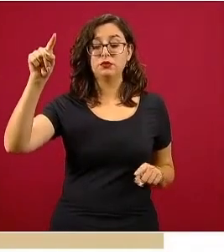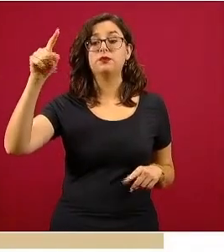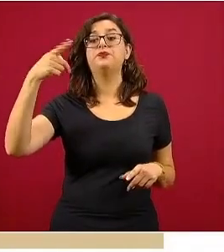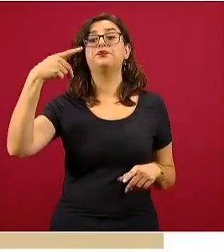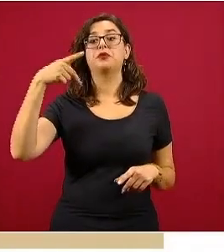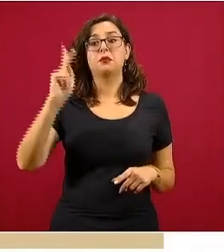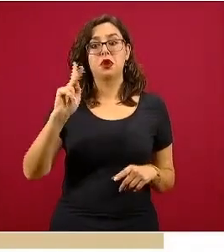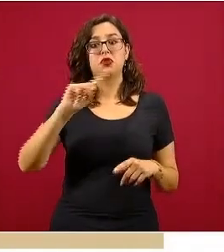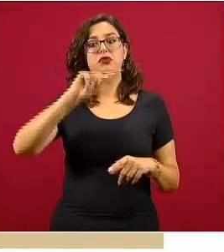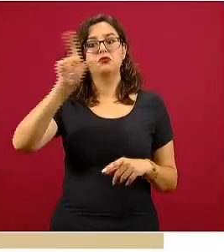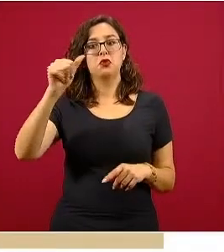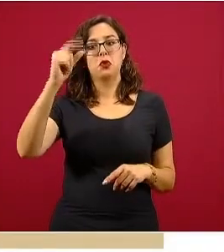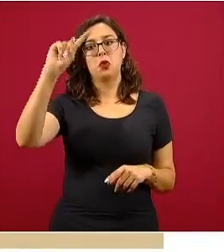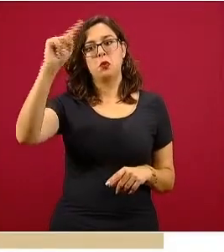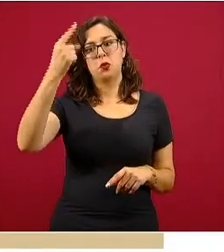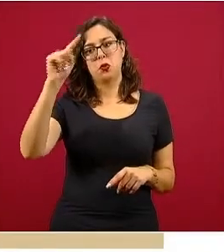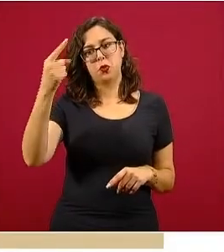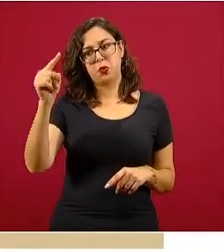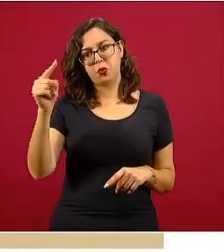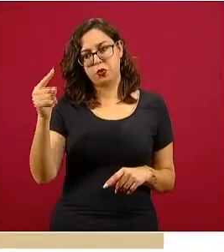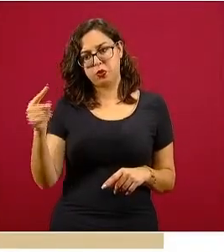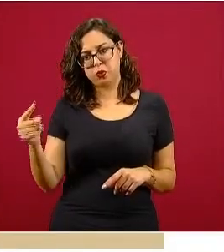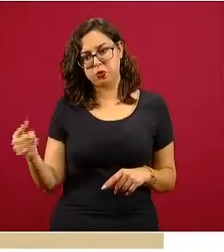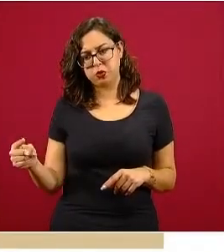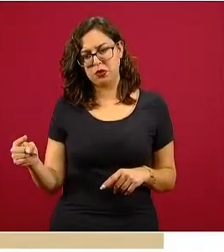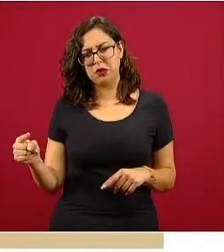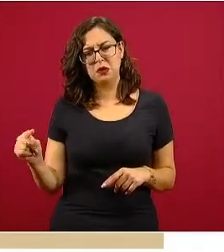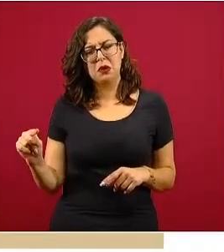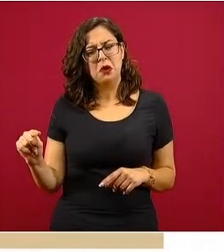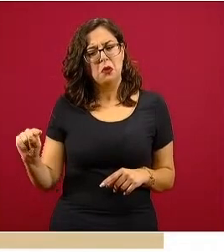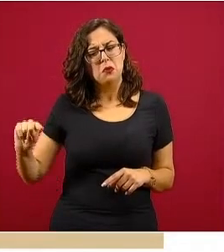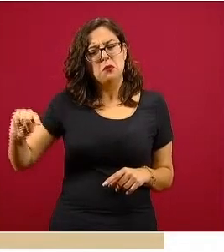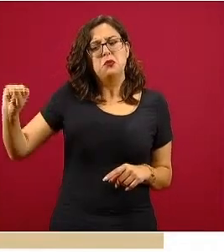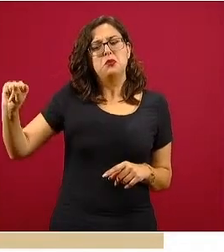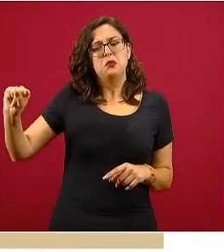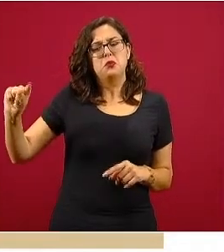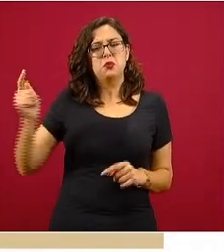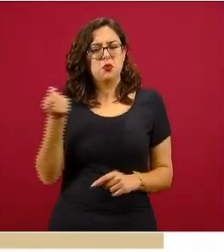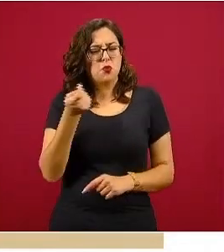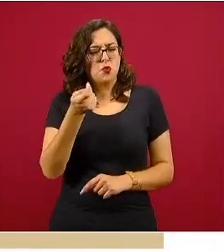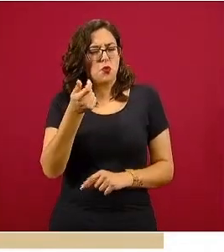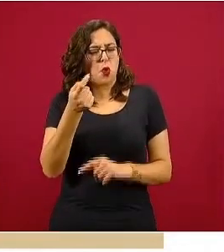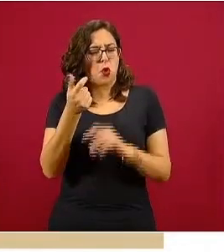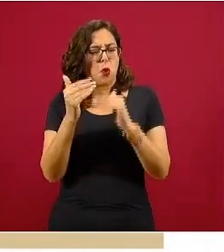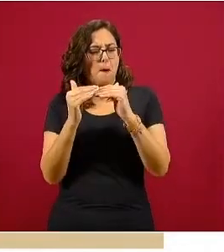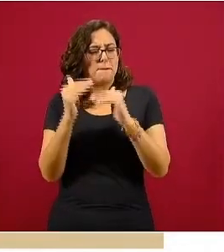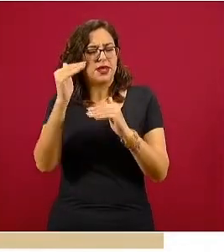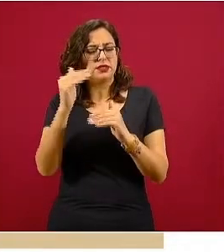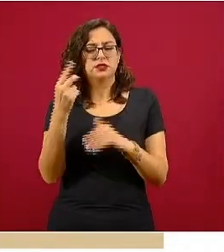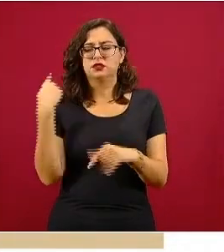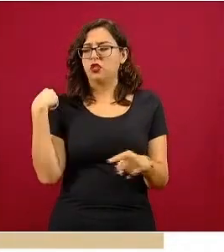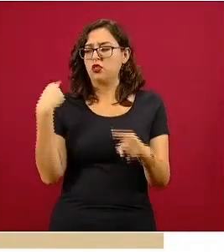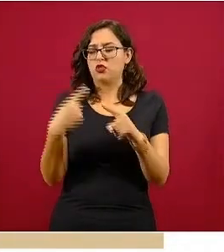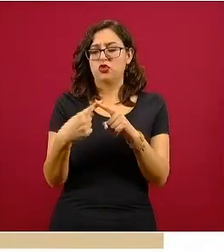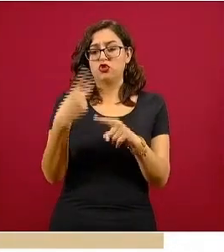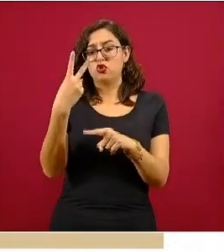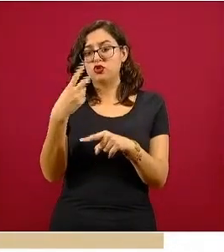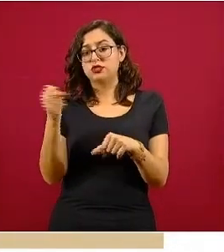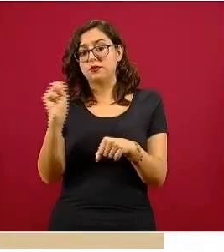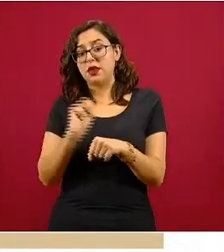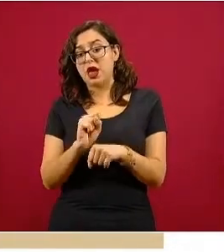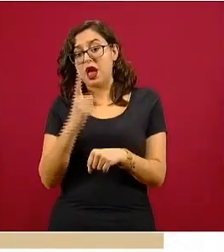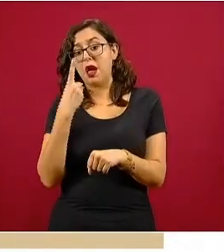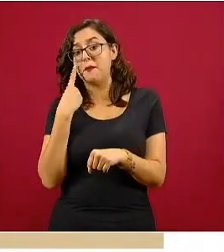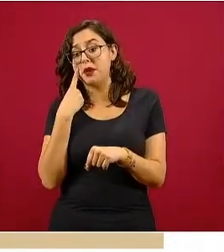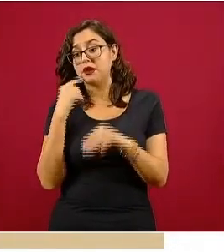luego ya un descenso hasta la semana 32 con un incremento ligero, una tendencia ascendente en las últimas 2 semanas. Vamos a ver si esto se mantiene